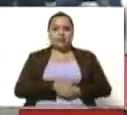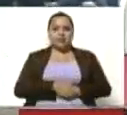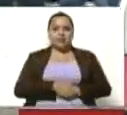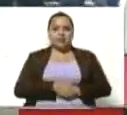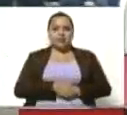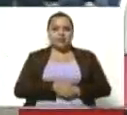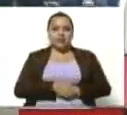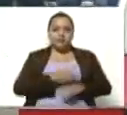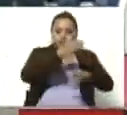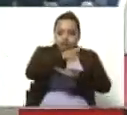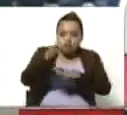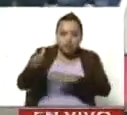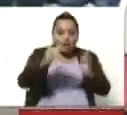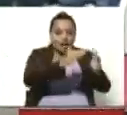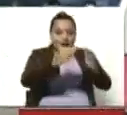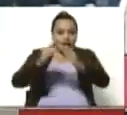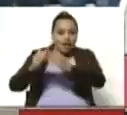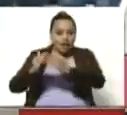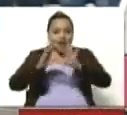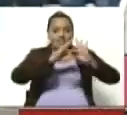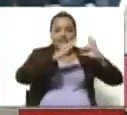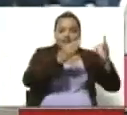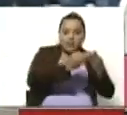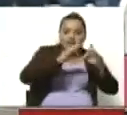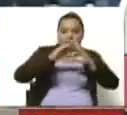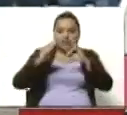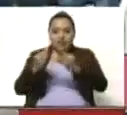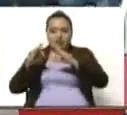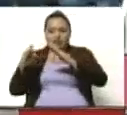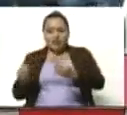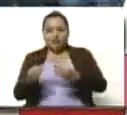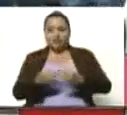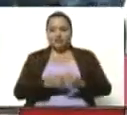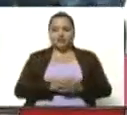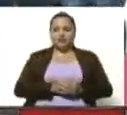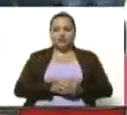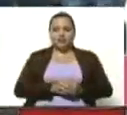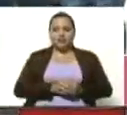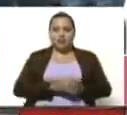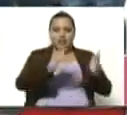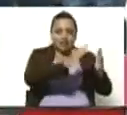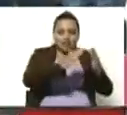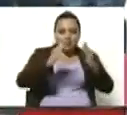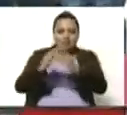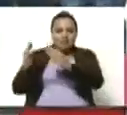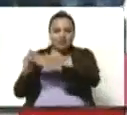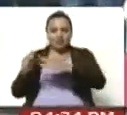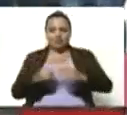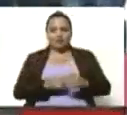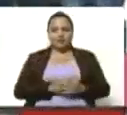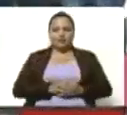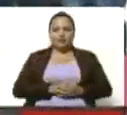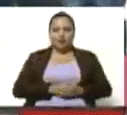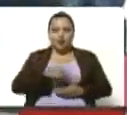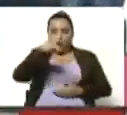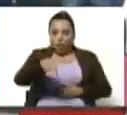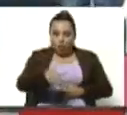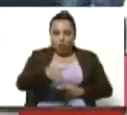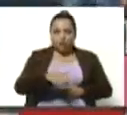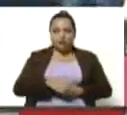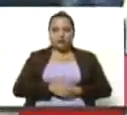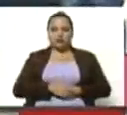portón a portón de familia a familia de casa a casa hoy es